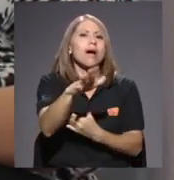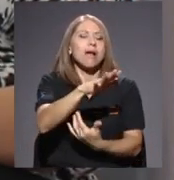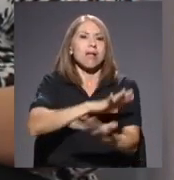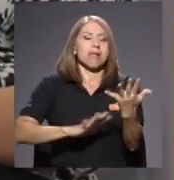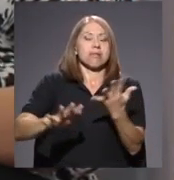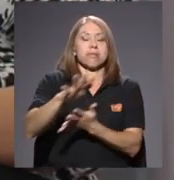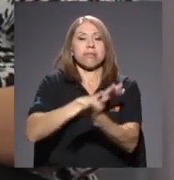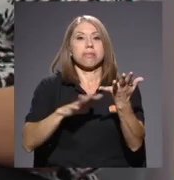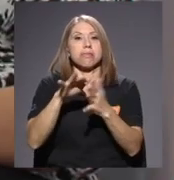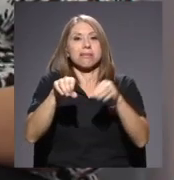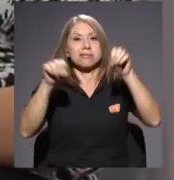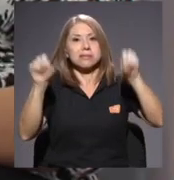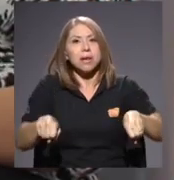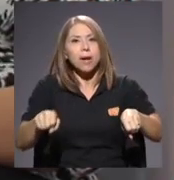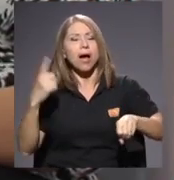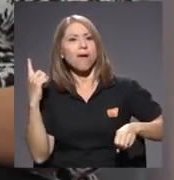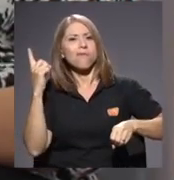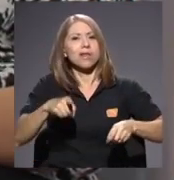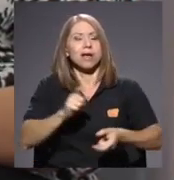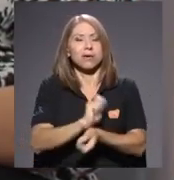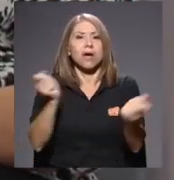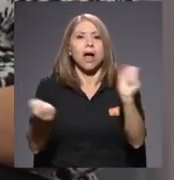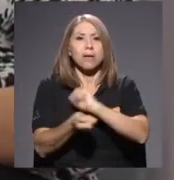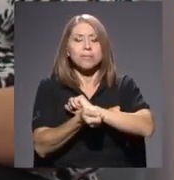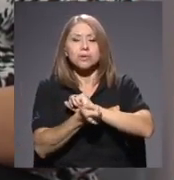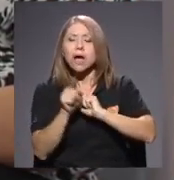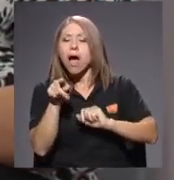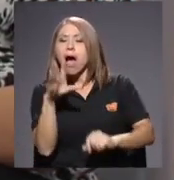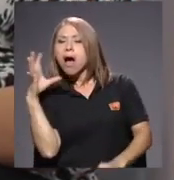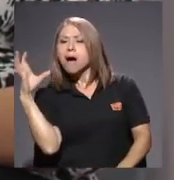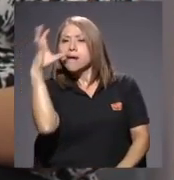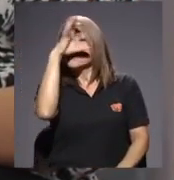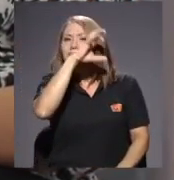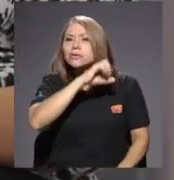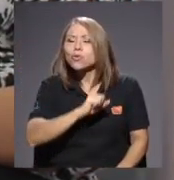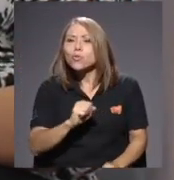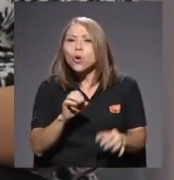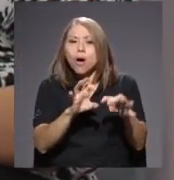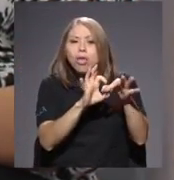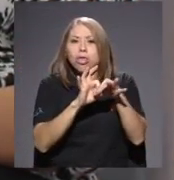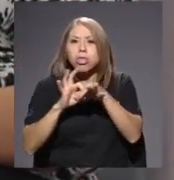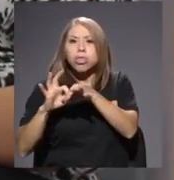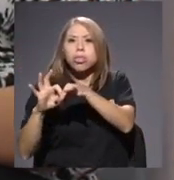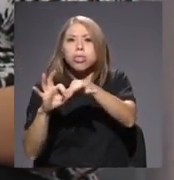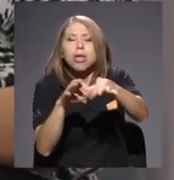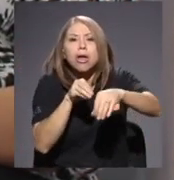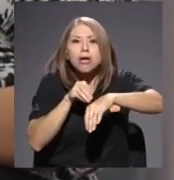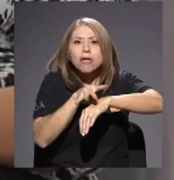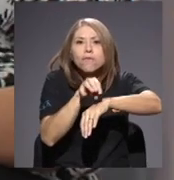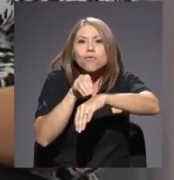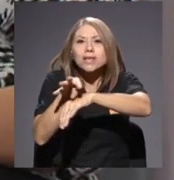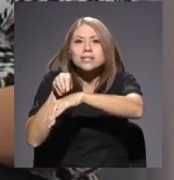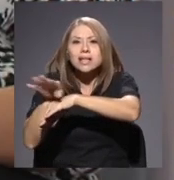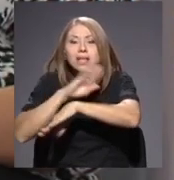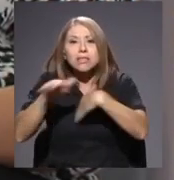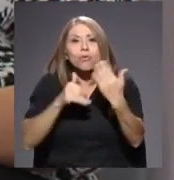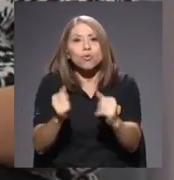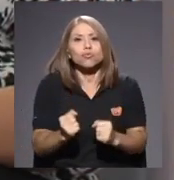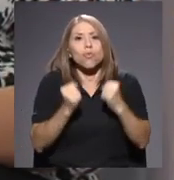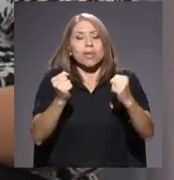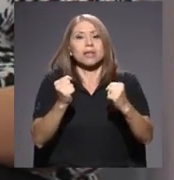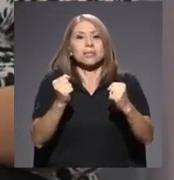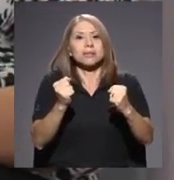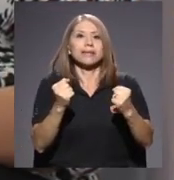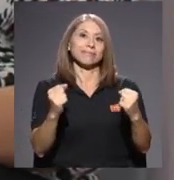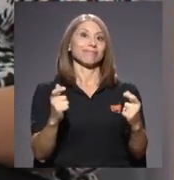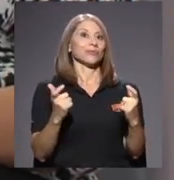cambios, se descubrió una red de influencias en todos los poderes de la República, y por suerte se ventiló, y por suerte